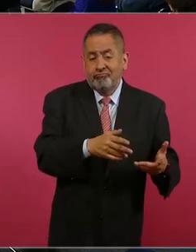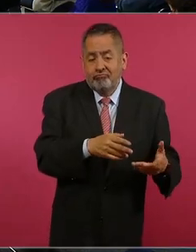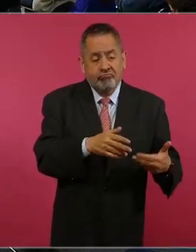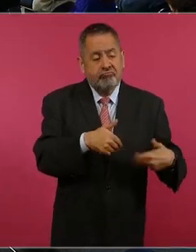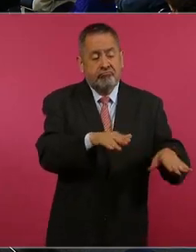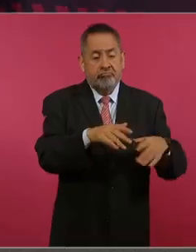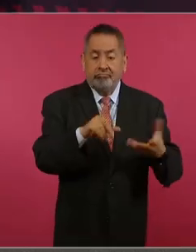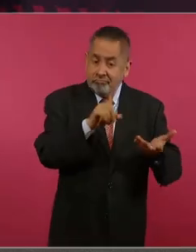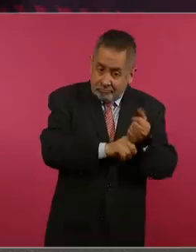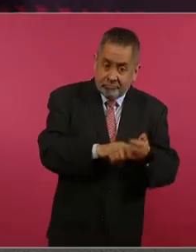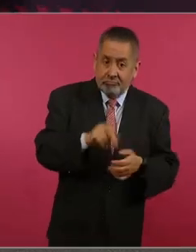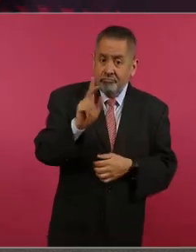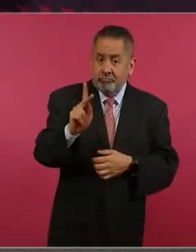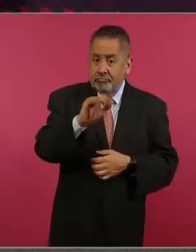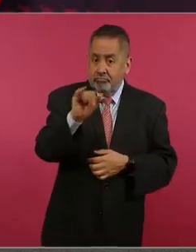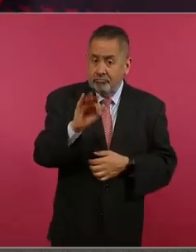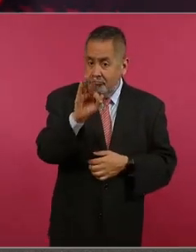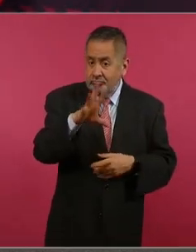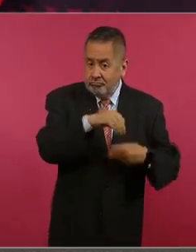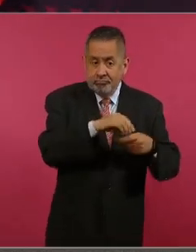del Poder Judicial.